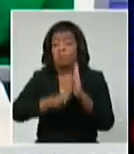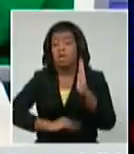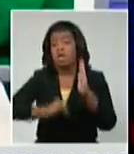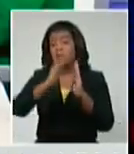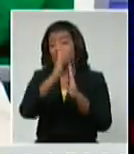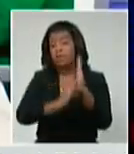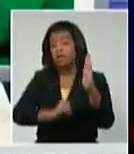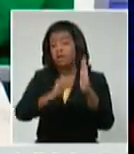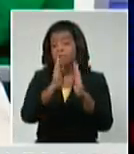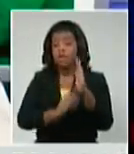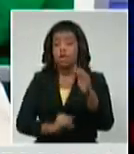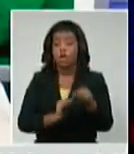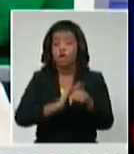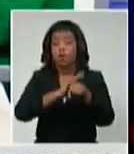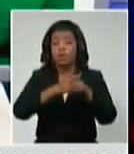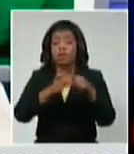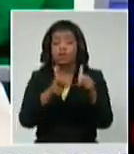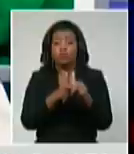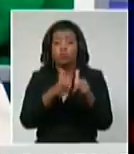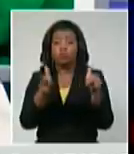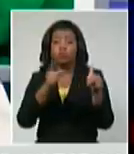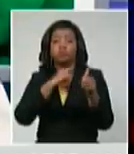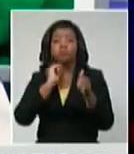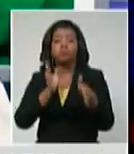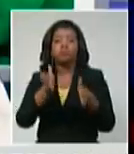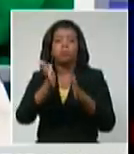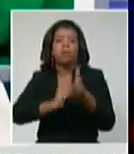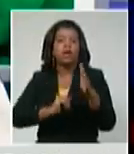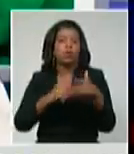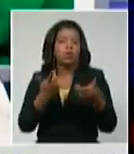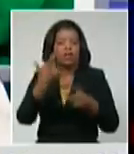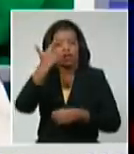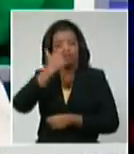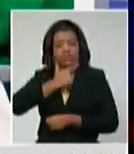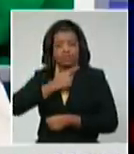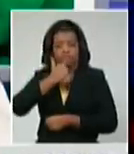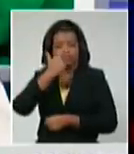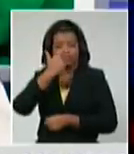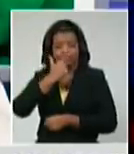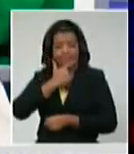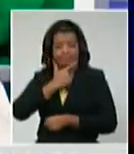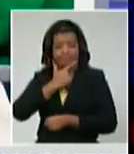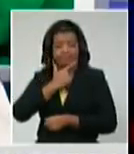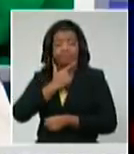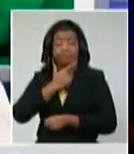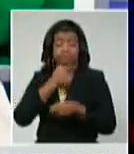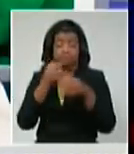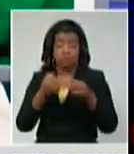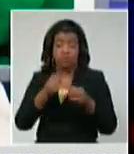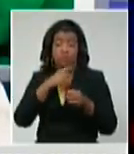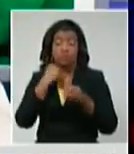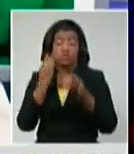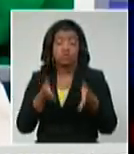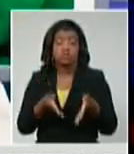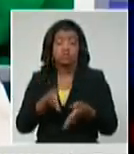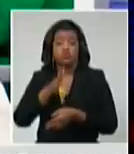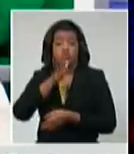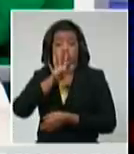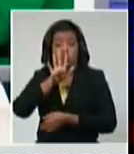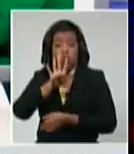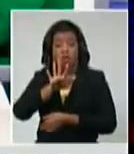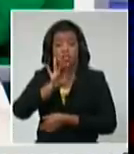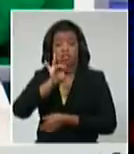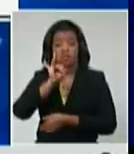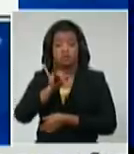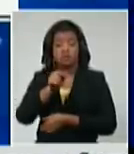el mayor número de fallecidos pues fue en abril, cuando tuvimos 57